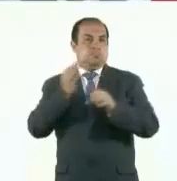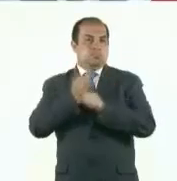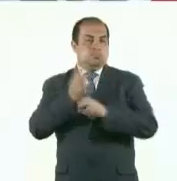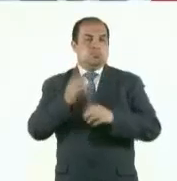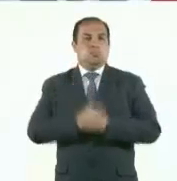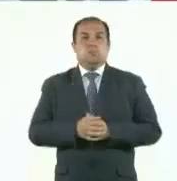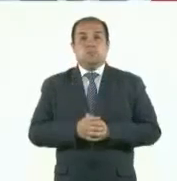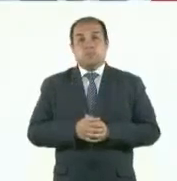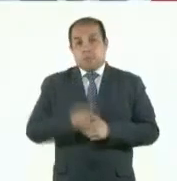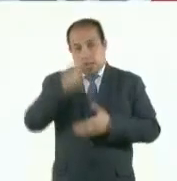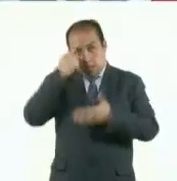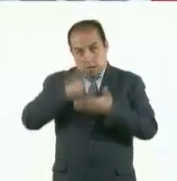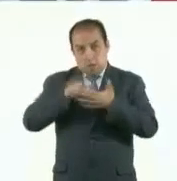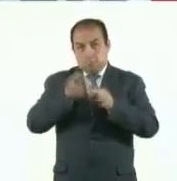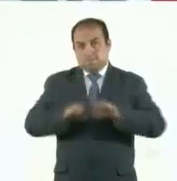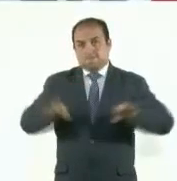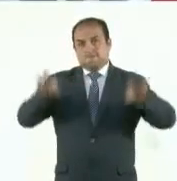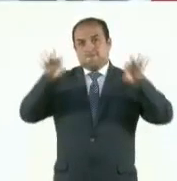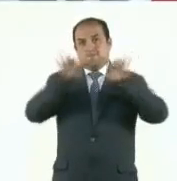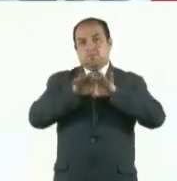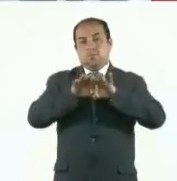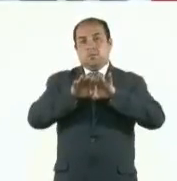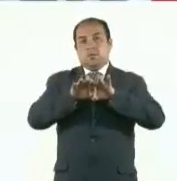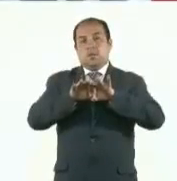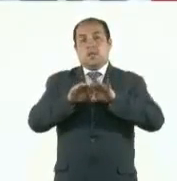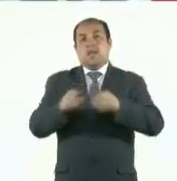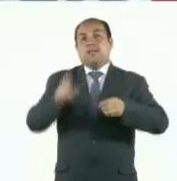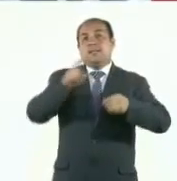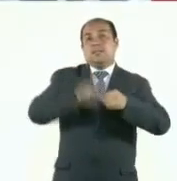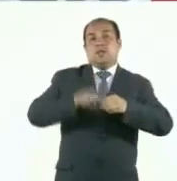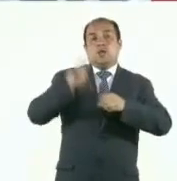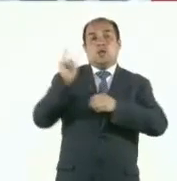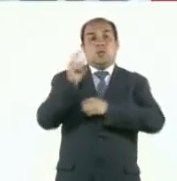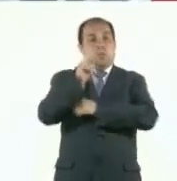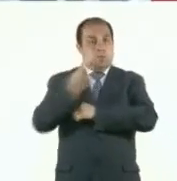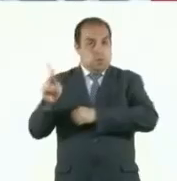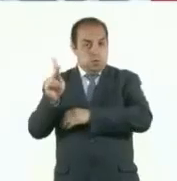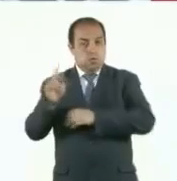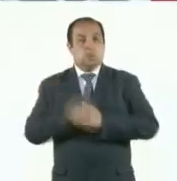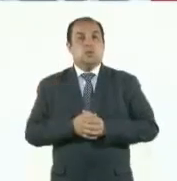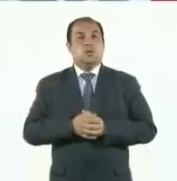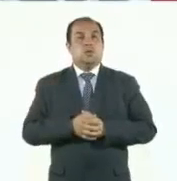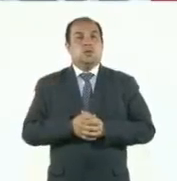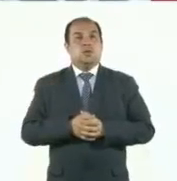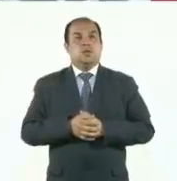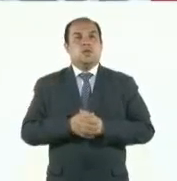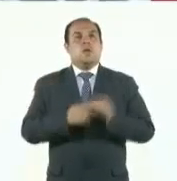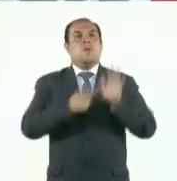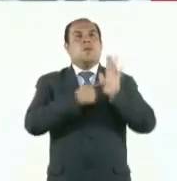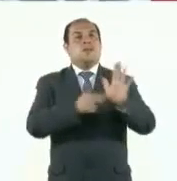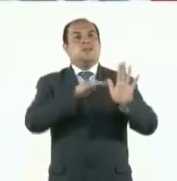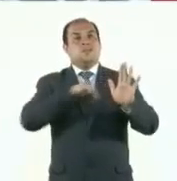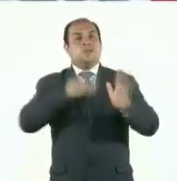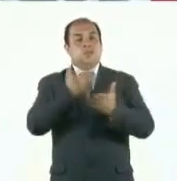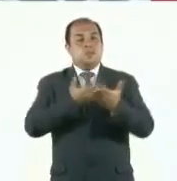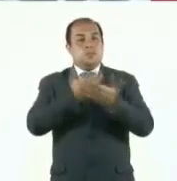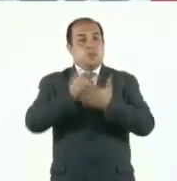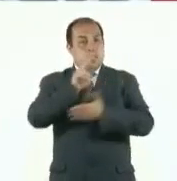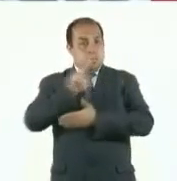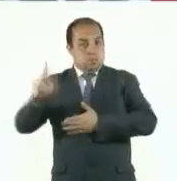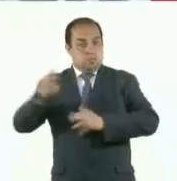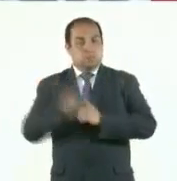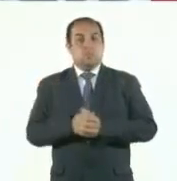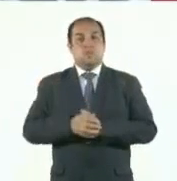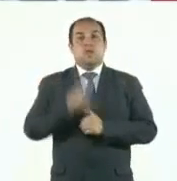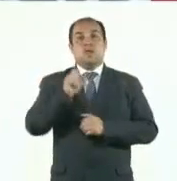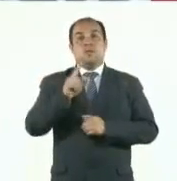y sí creo que es muy importante que el ser parte de una universidad pública tenga un reflejo de que estamos sirviendo al pueblo y de